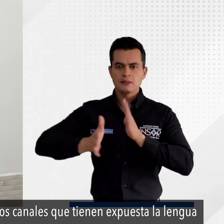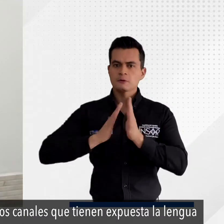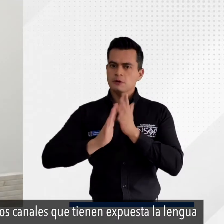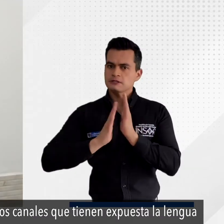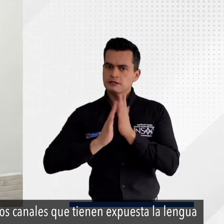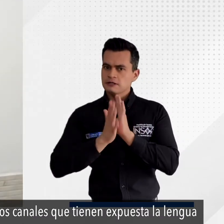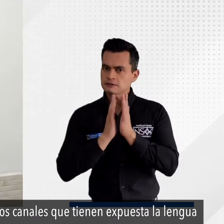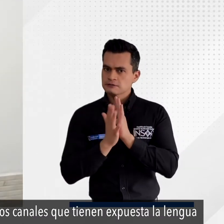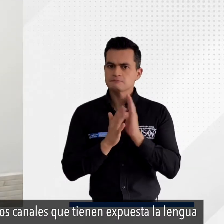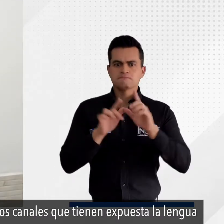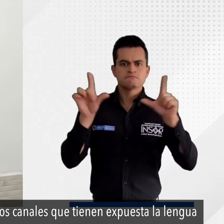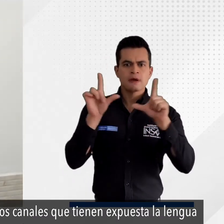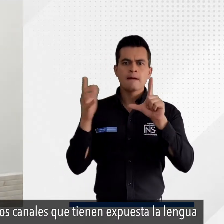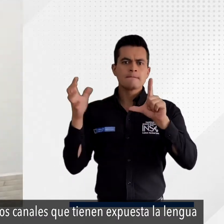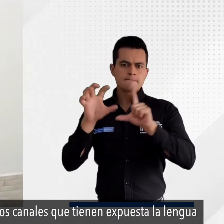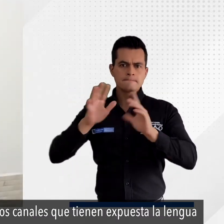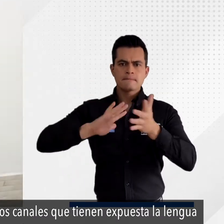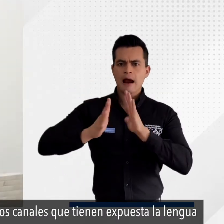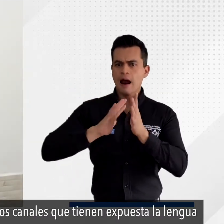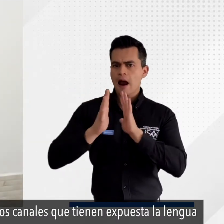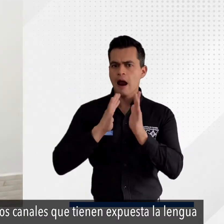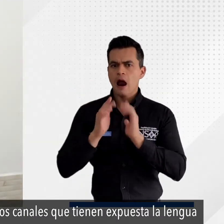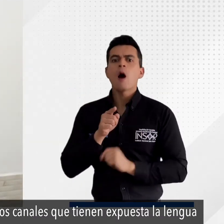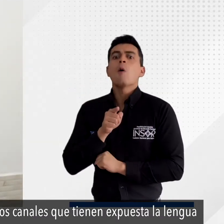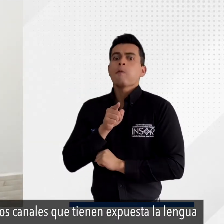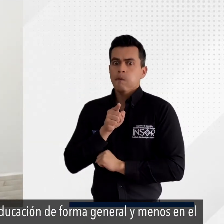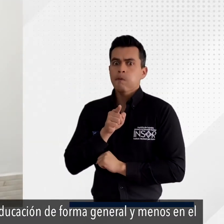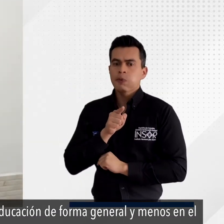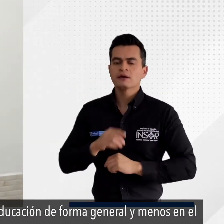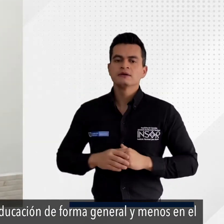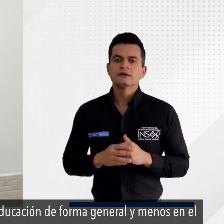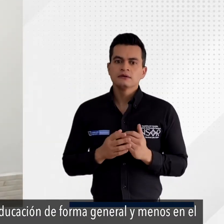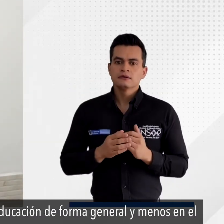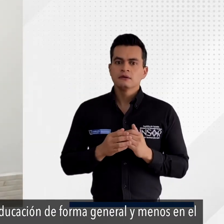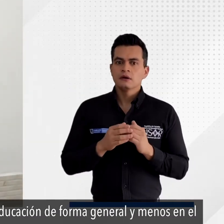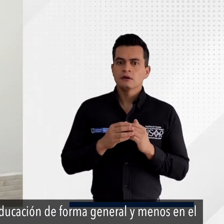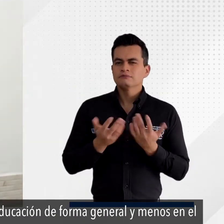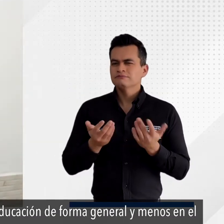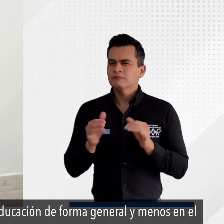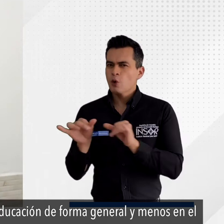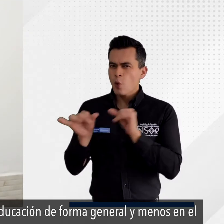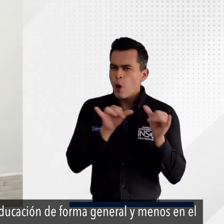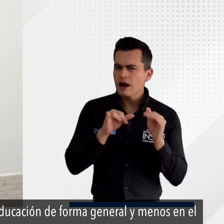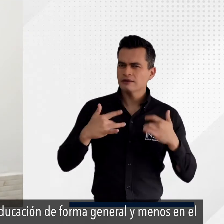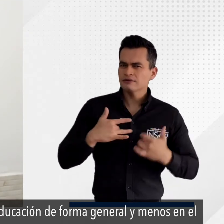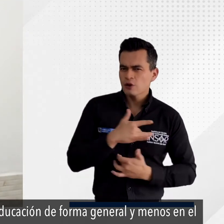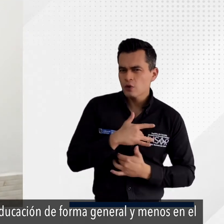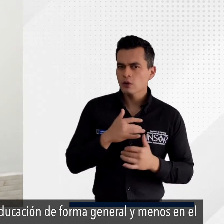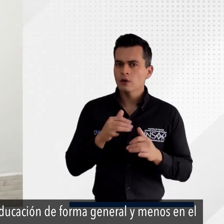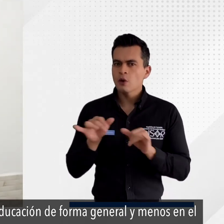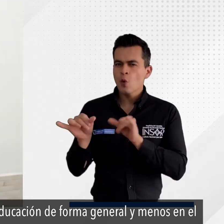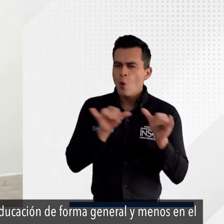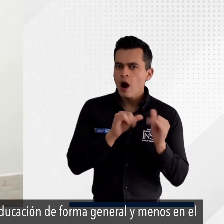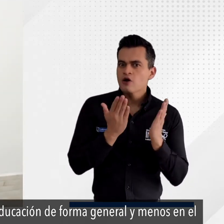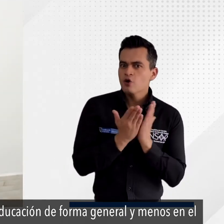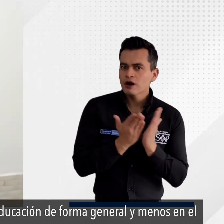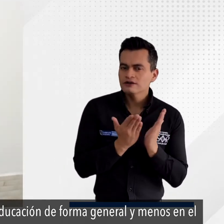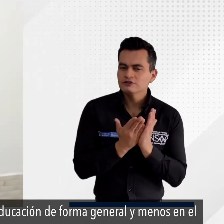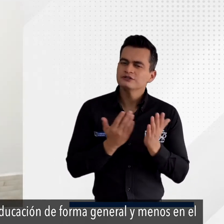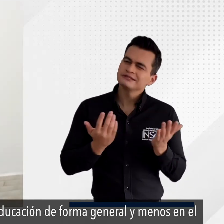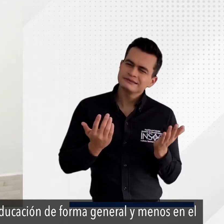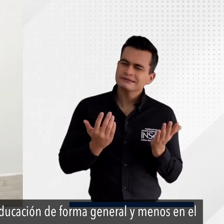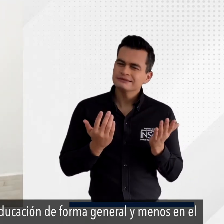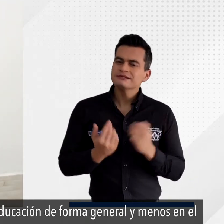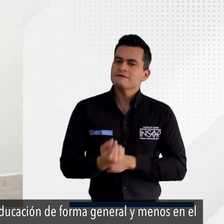la lengua de señas como parte de sus formatos. No pasa lo mismo en salud, no pasa lo mismo en educación de